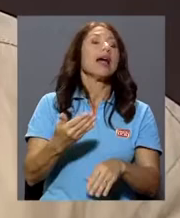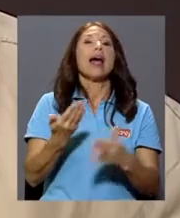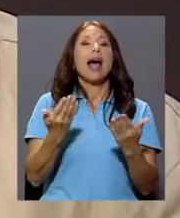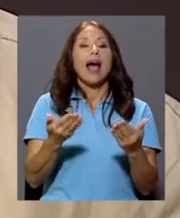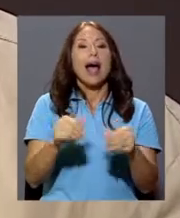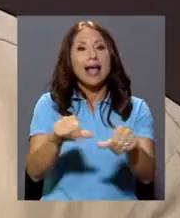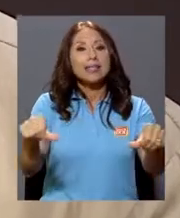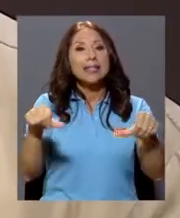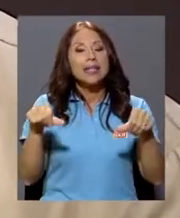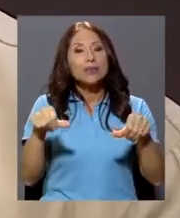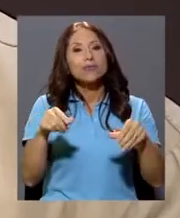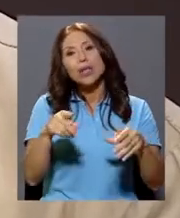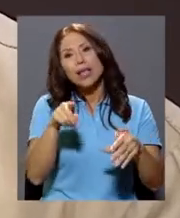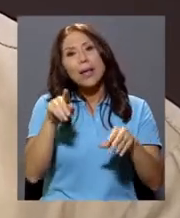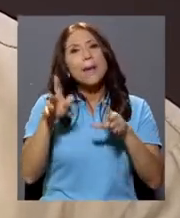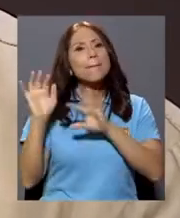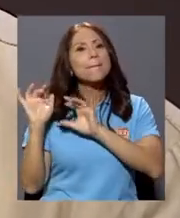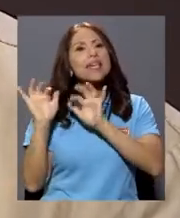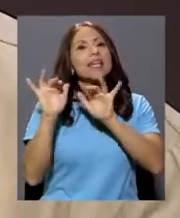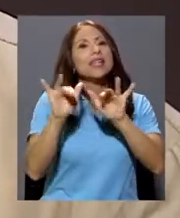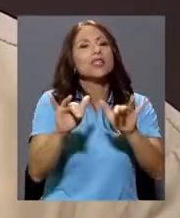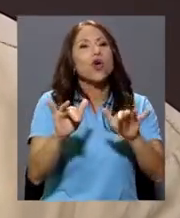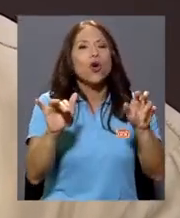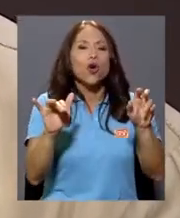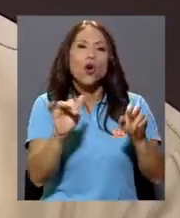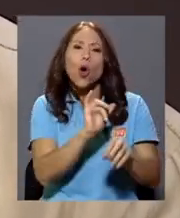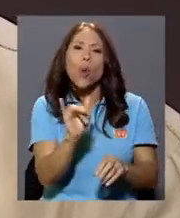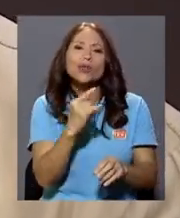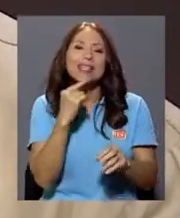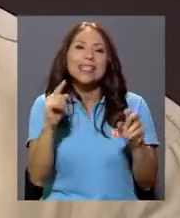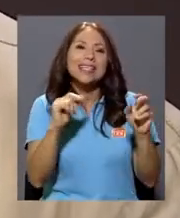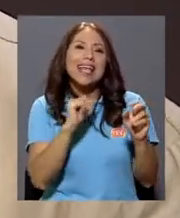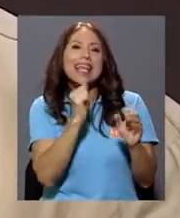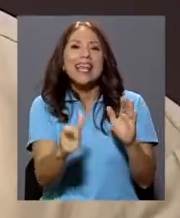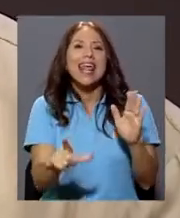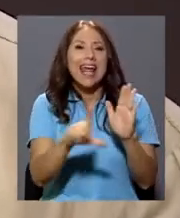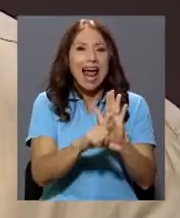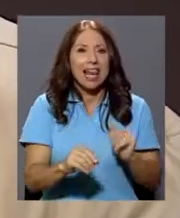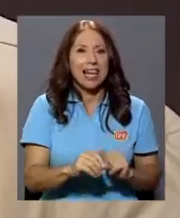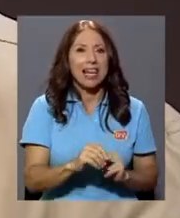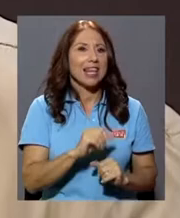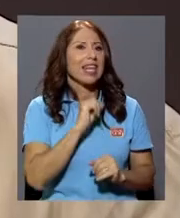migración ilegal, como se suele decir, o aquellos que no tienen papeles. Irregular.